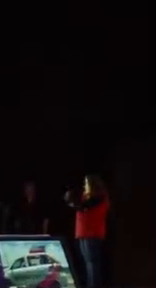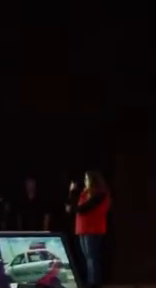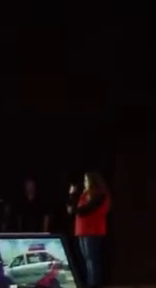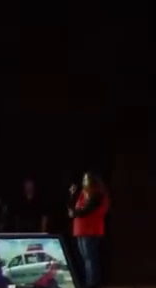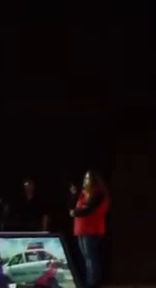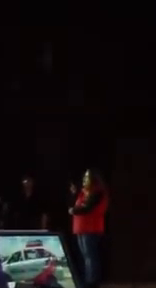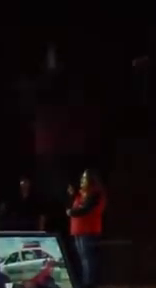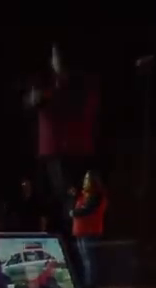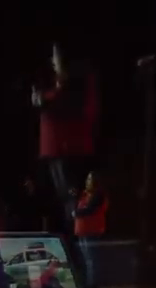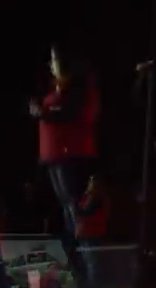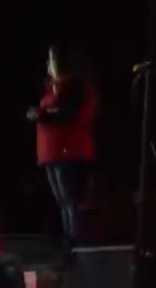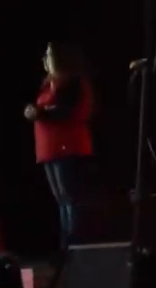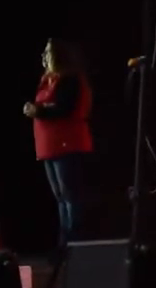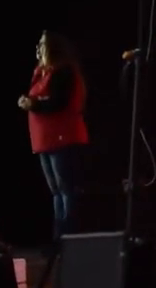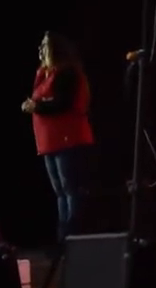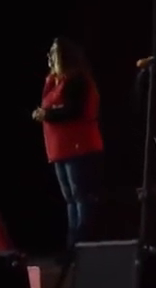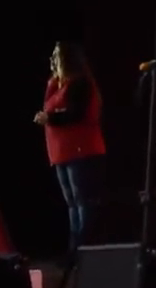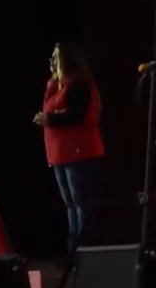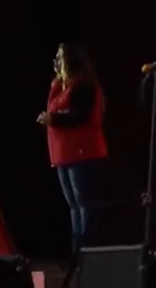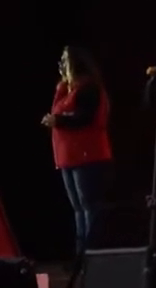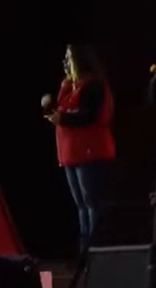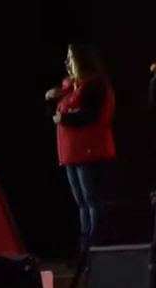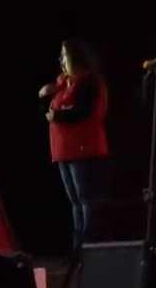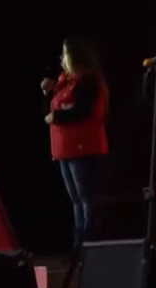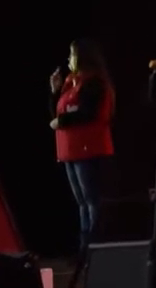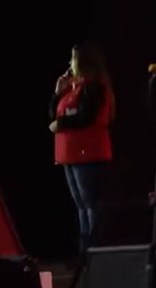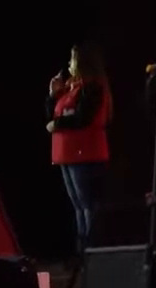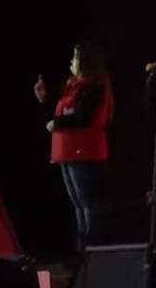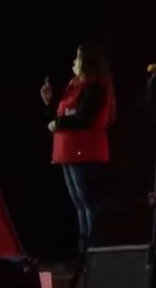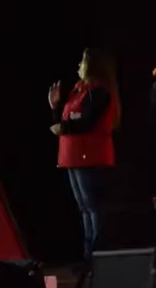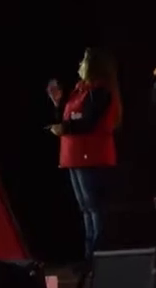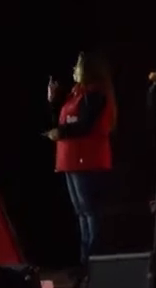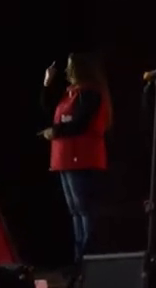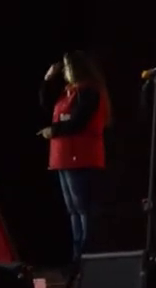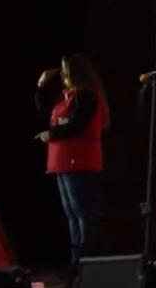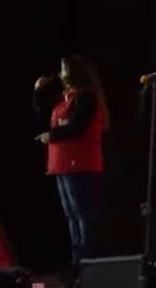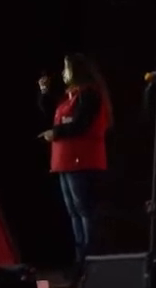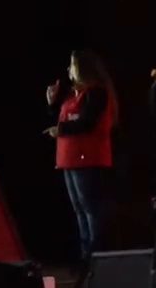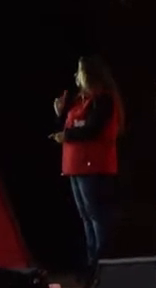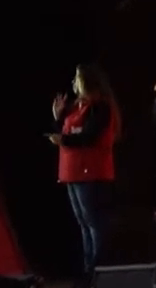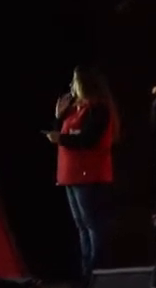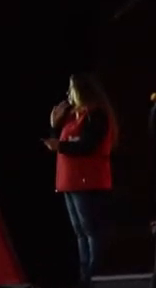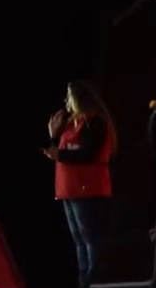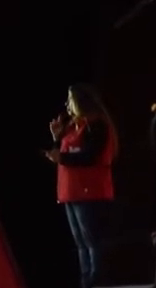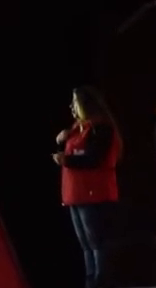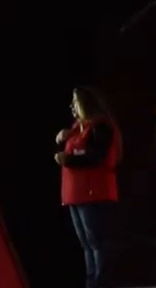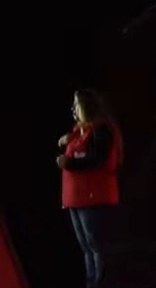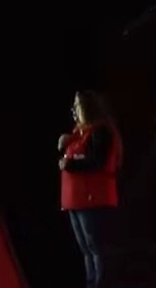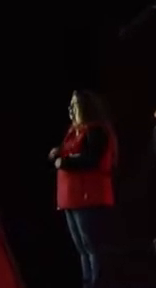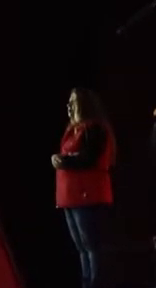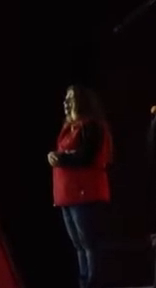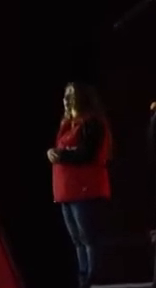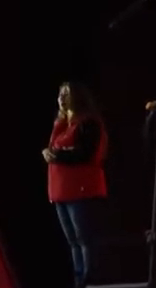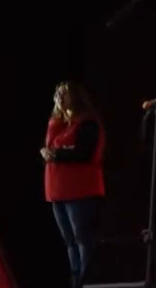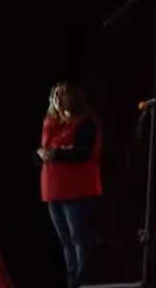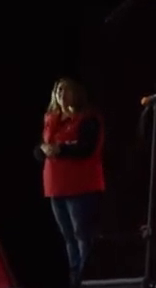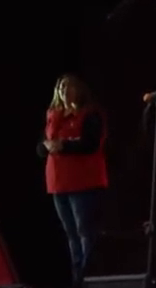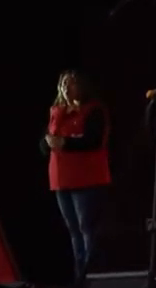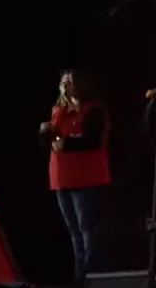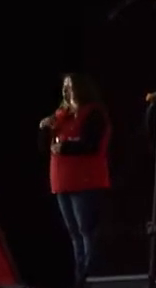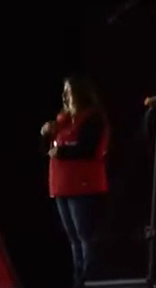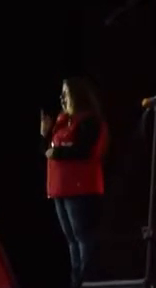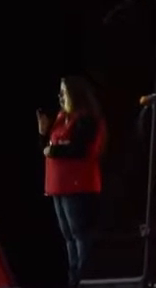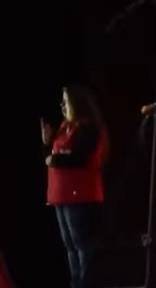y Piedras Negras. Mi respuesta es muy simple. Tal vez una de mis únicas cualidades o